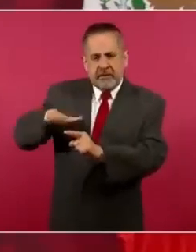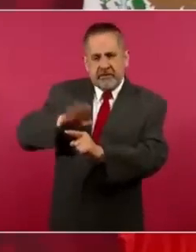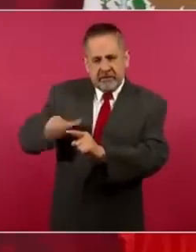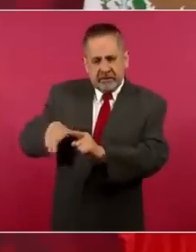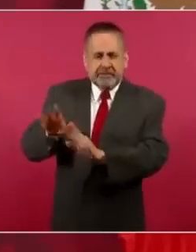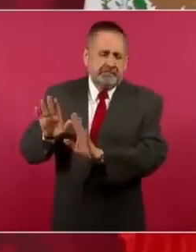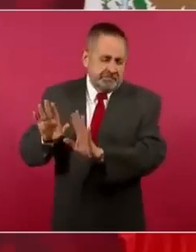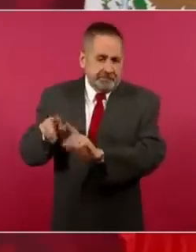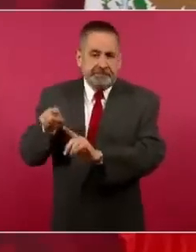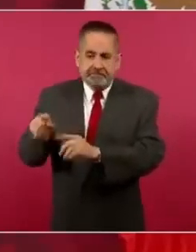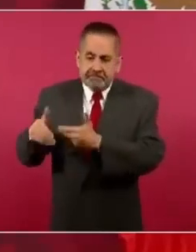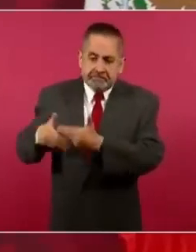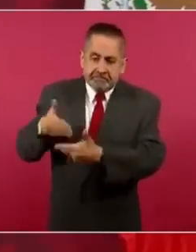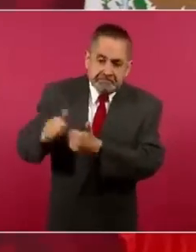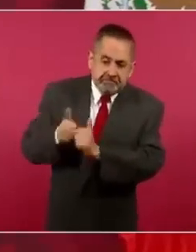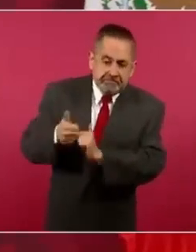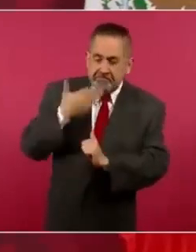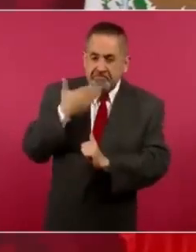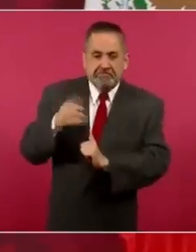venía de antes,